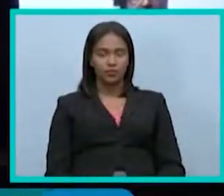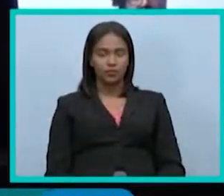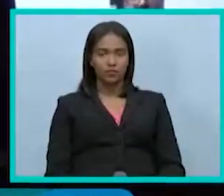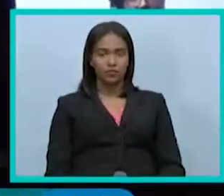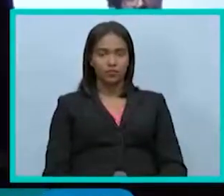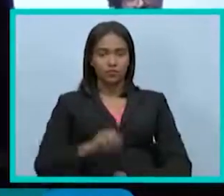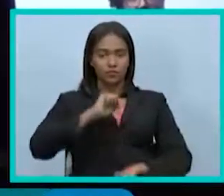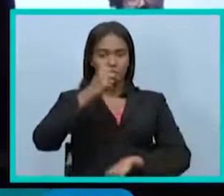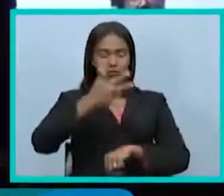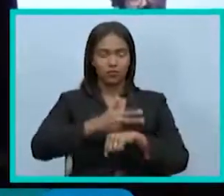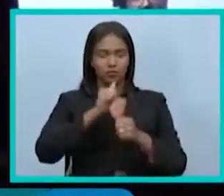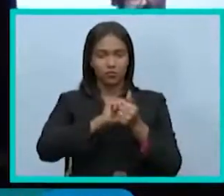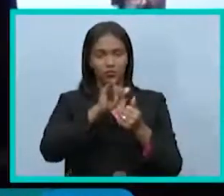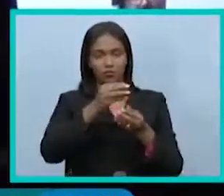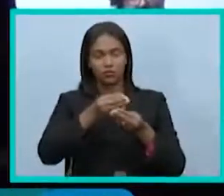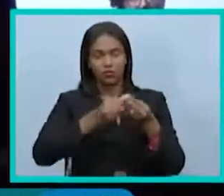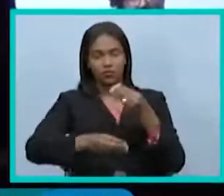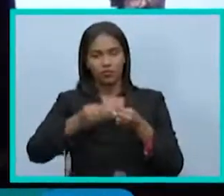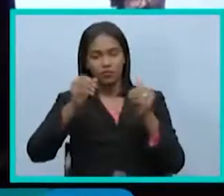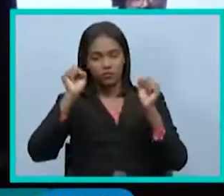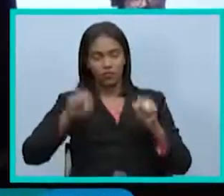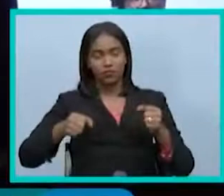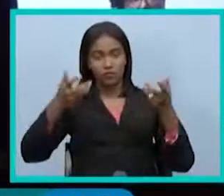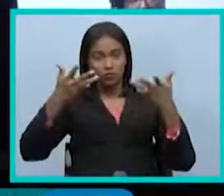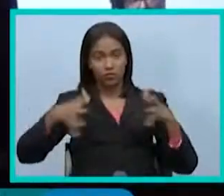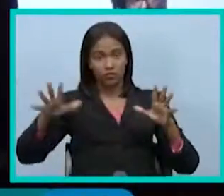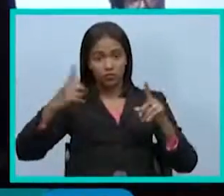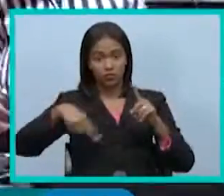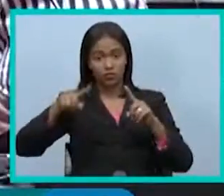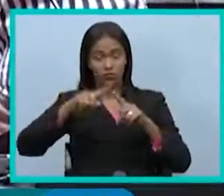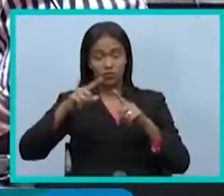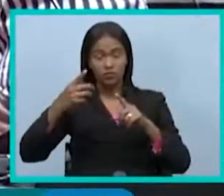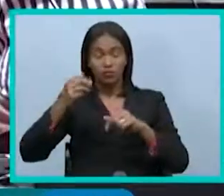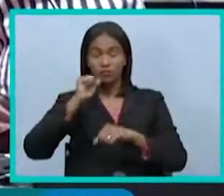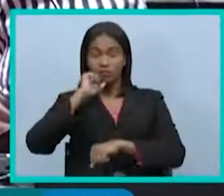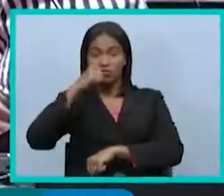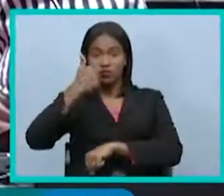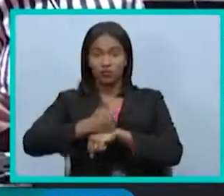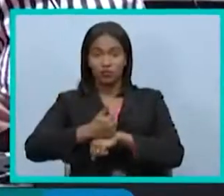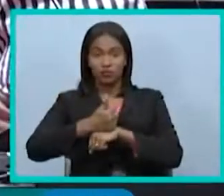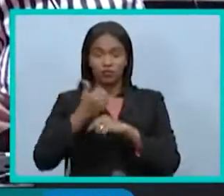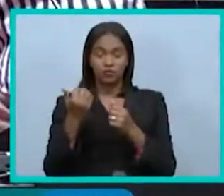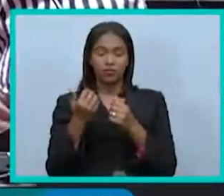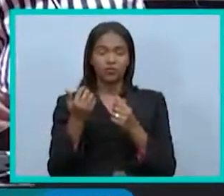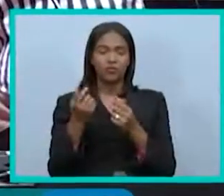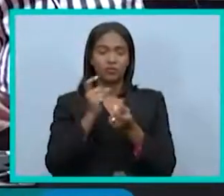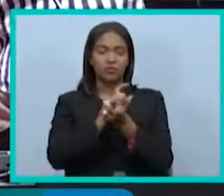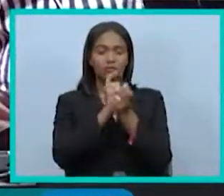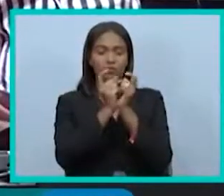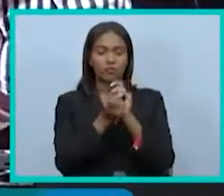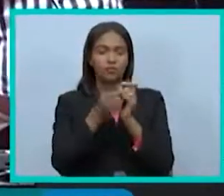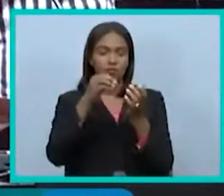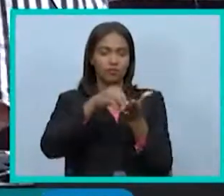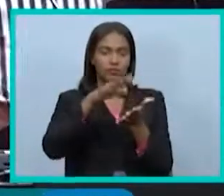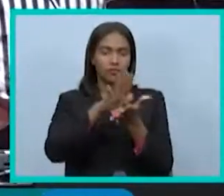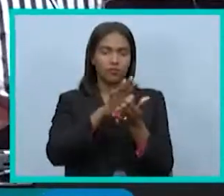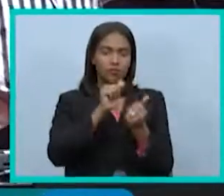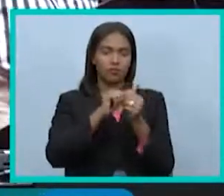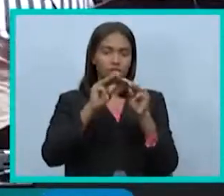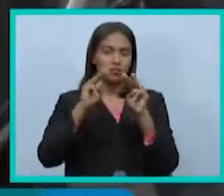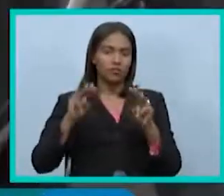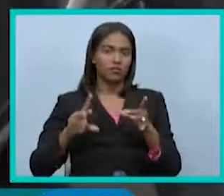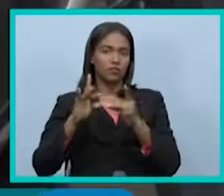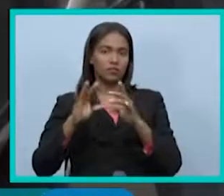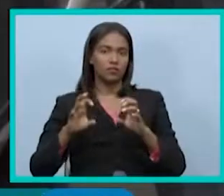La aprobación de dicho presupuesto fue posible tras dejar sin efecto el recorte que contemplaba la pieza al Ministerio de